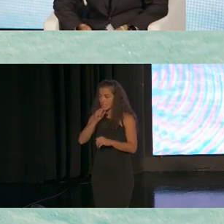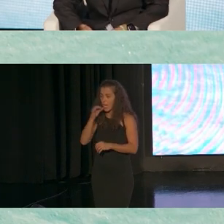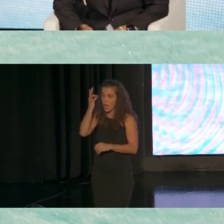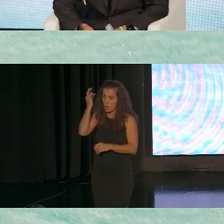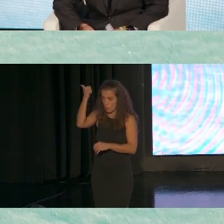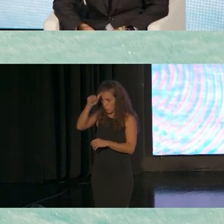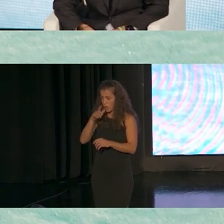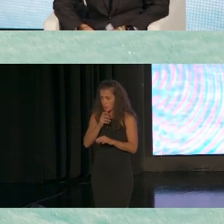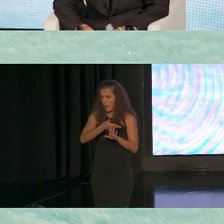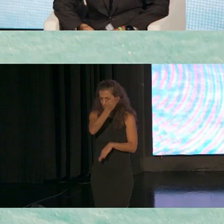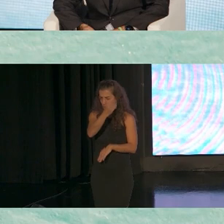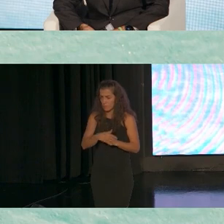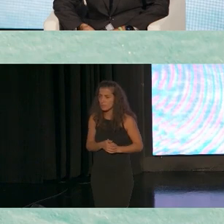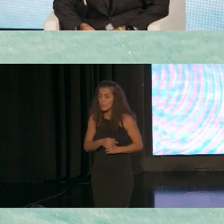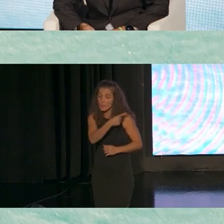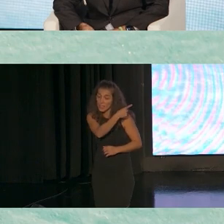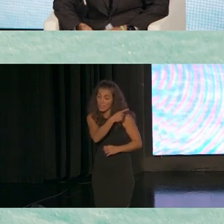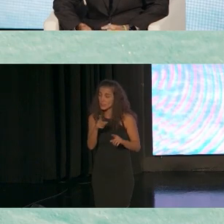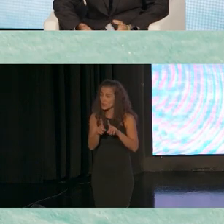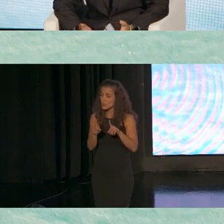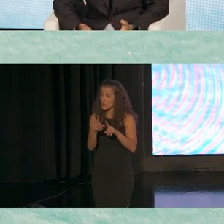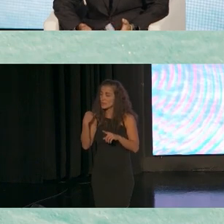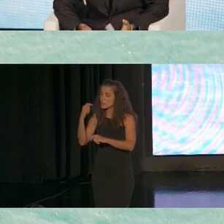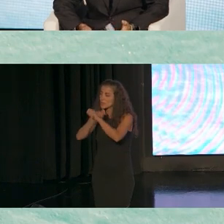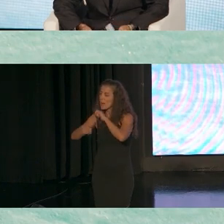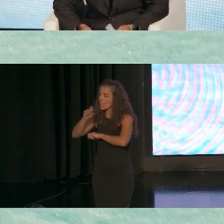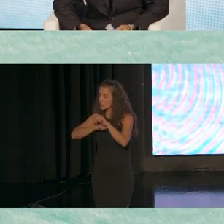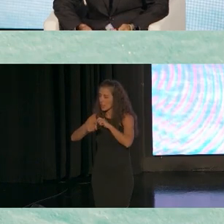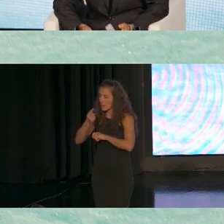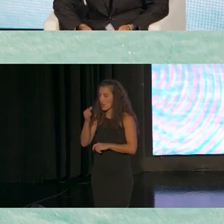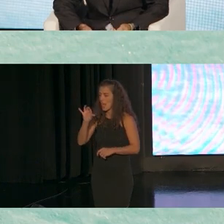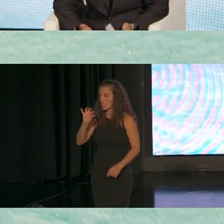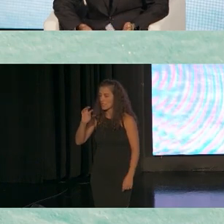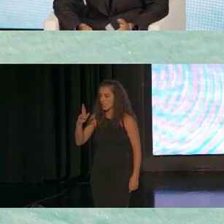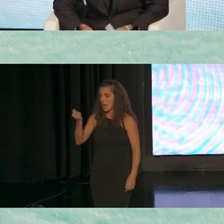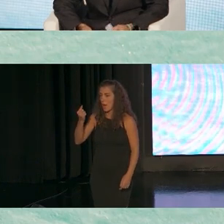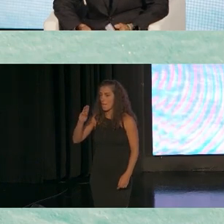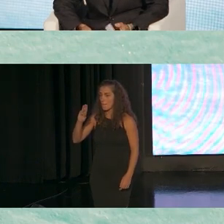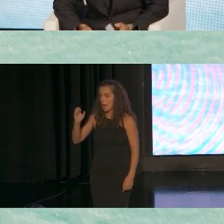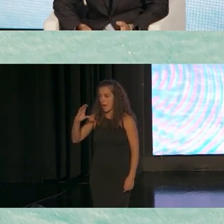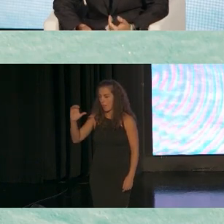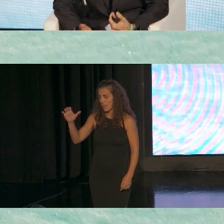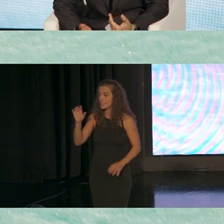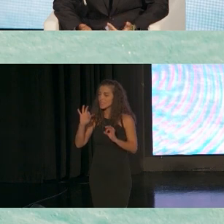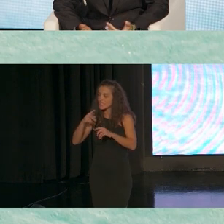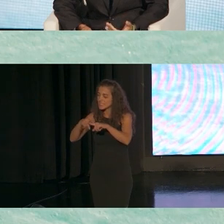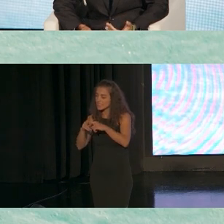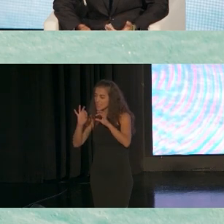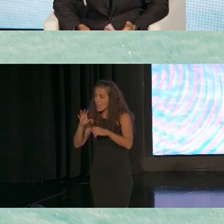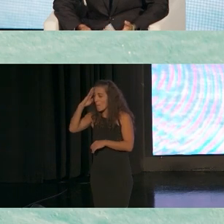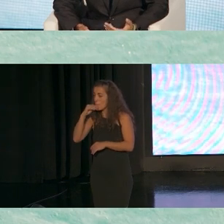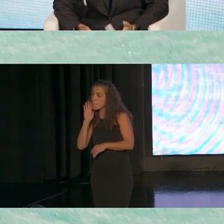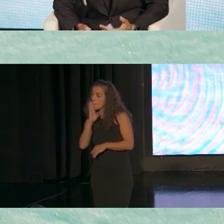Esto fue algo que se le ocurrió a aspace que es organizar talleres para padres y abuelos y para mí fue